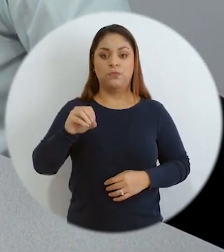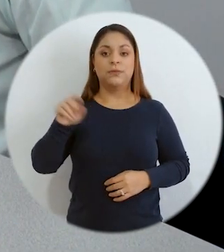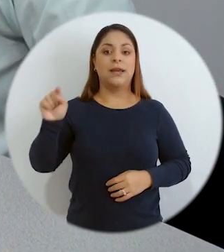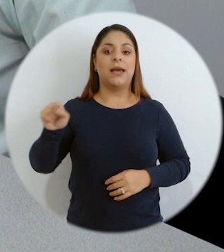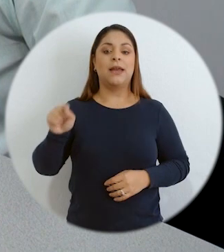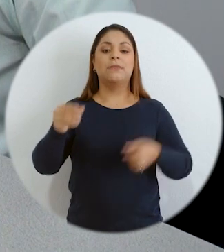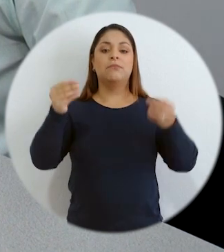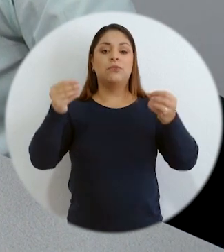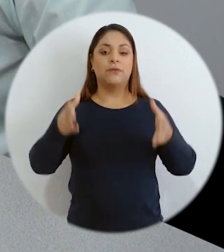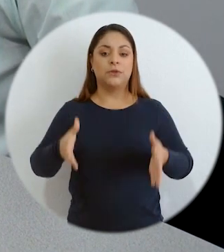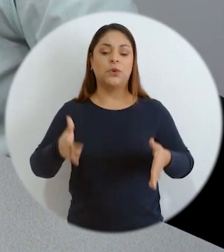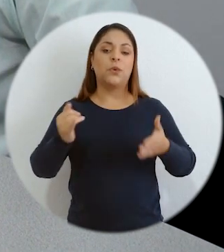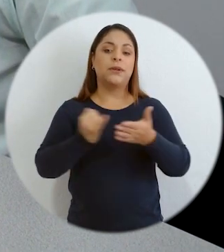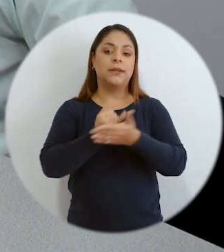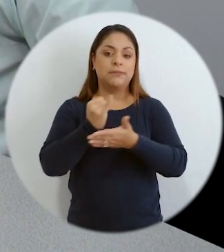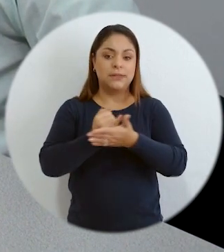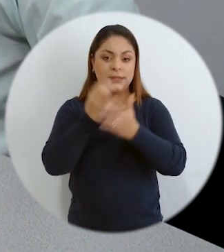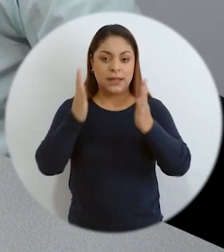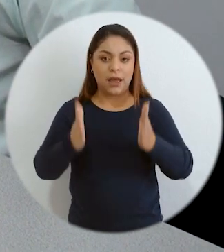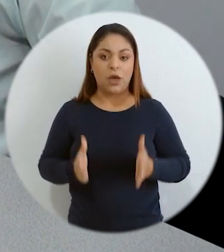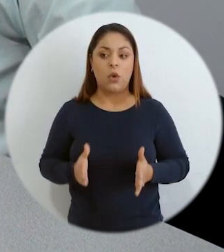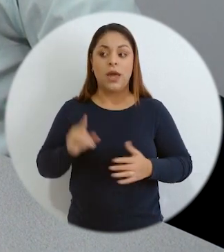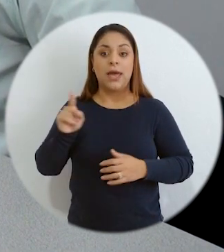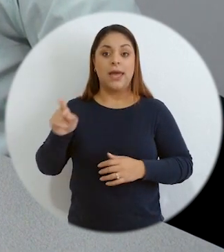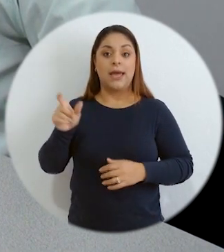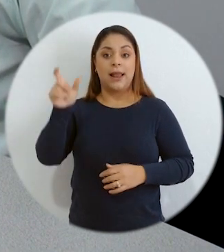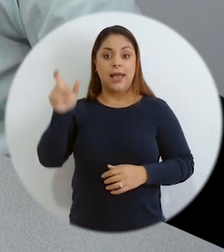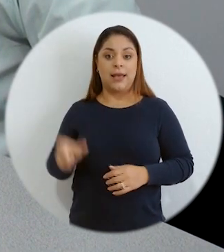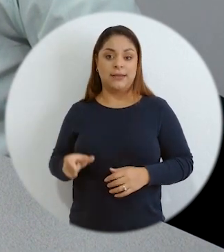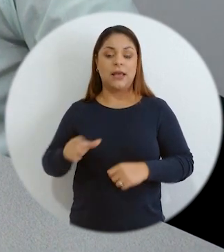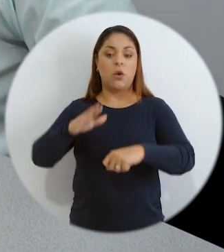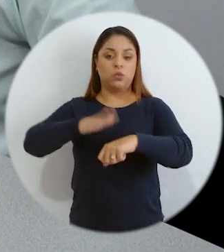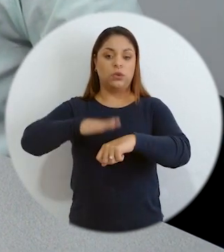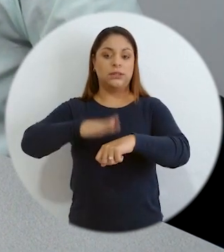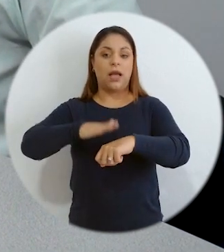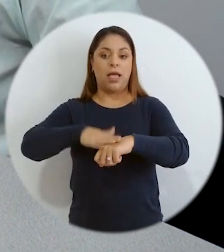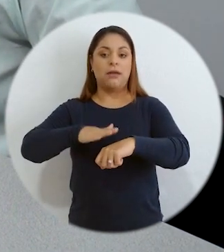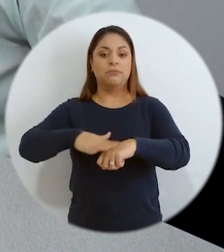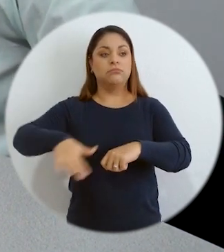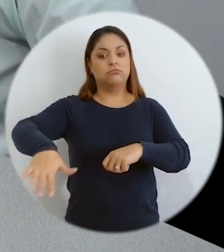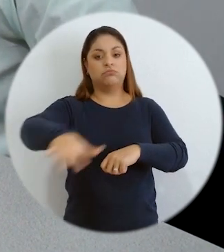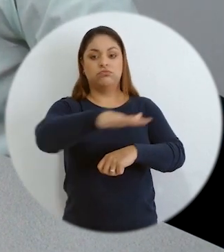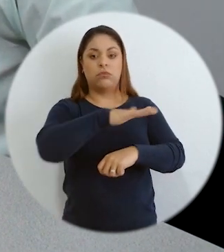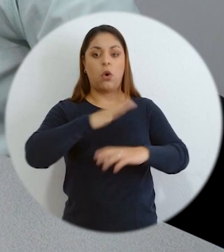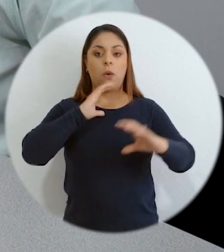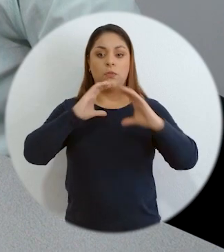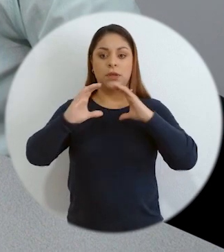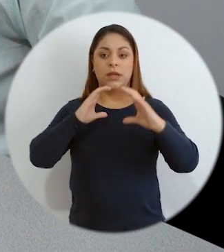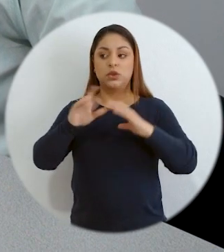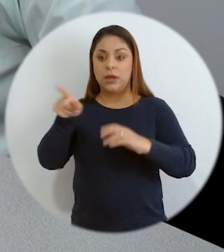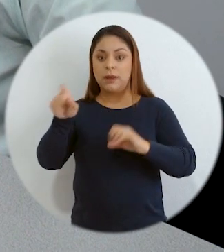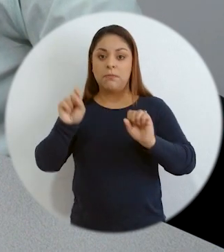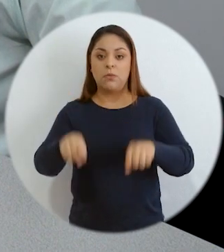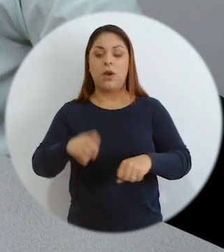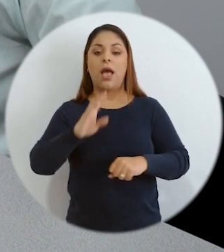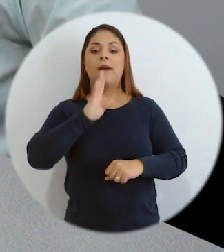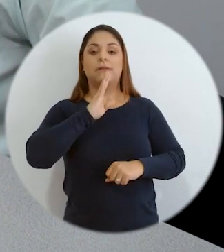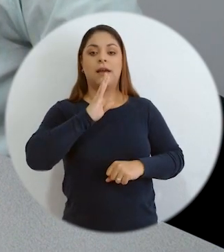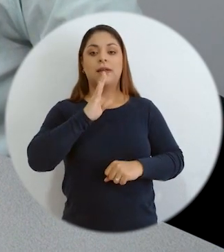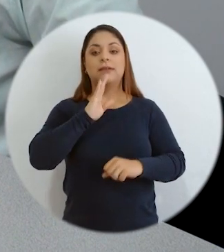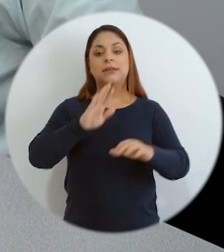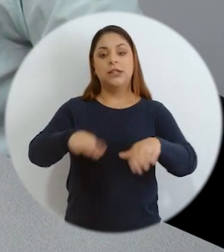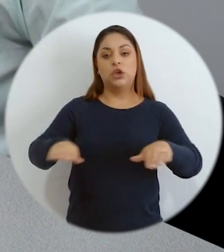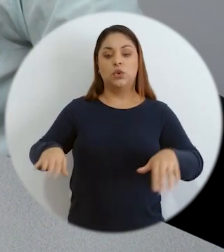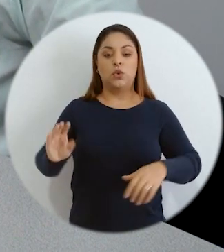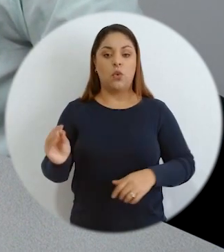es académico, es investigador, es una de las personas, es una voz autorizada a nivel de medios de comunicación cuando se